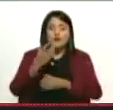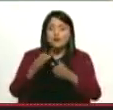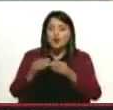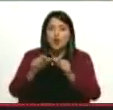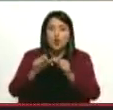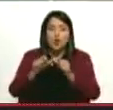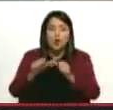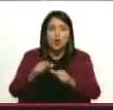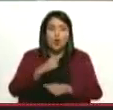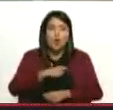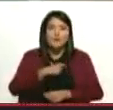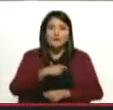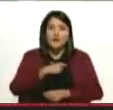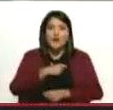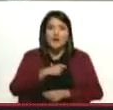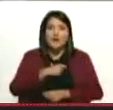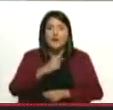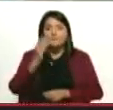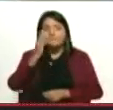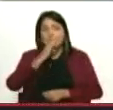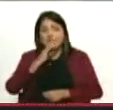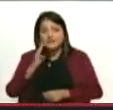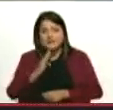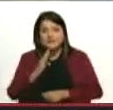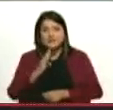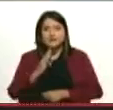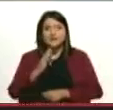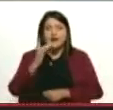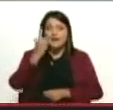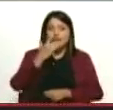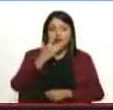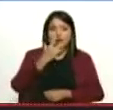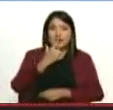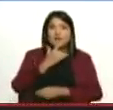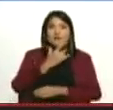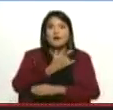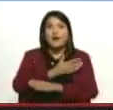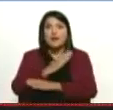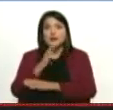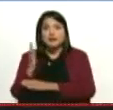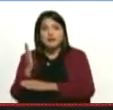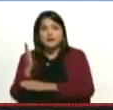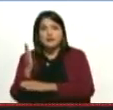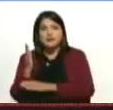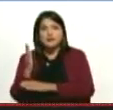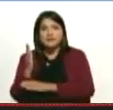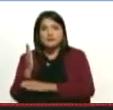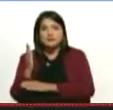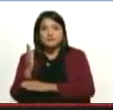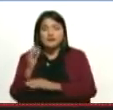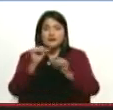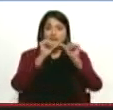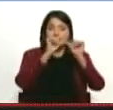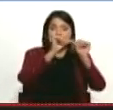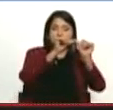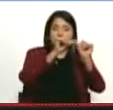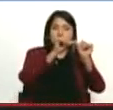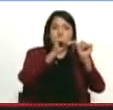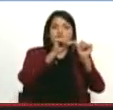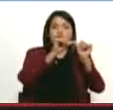una comisión de África Brasil El Caribe la diáspora en Norteamérica y en Europa